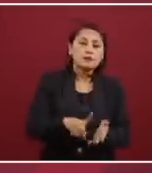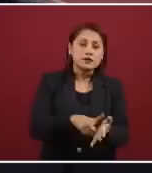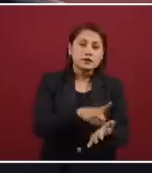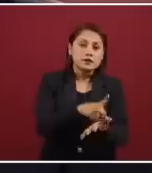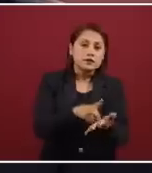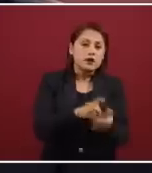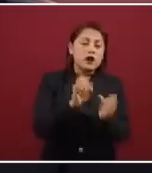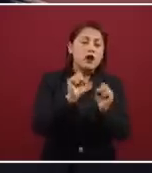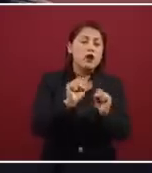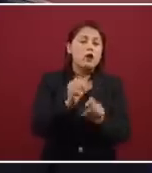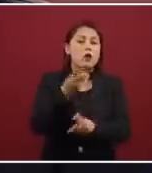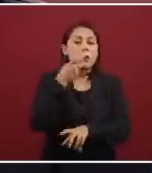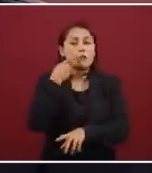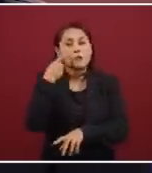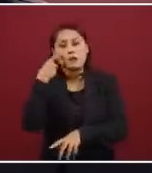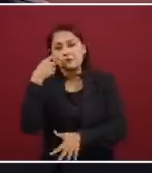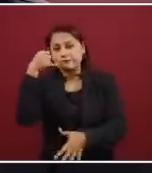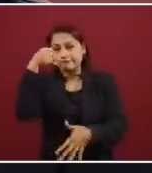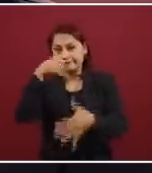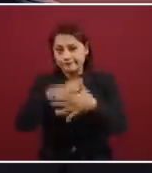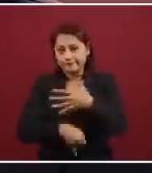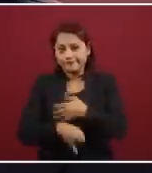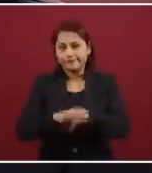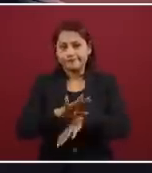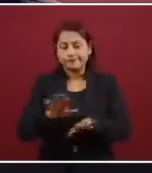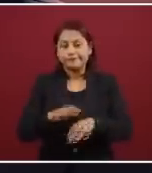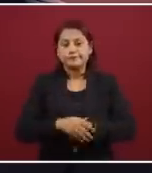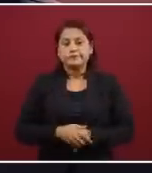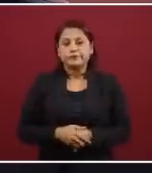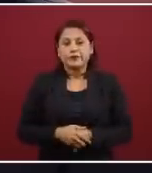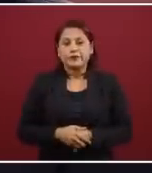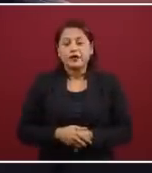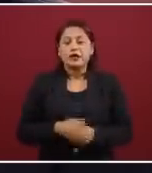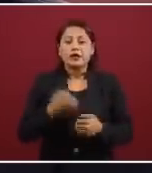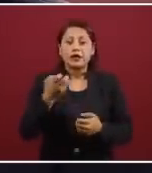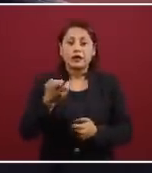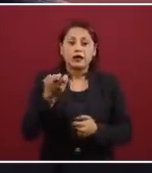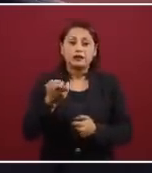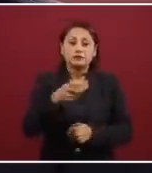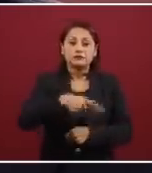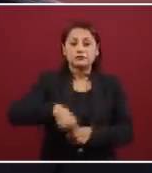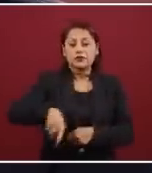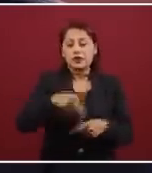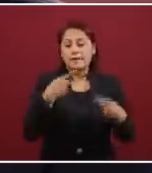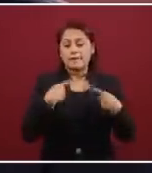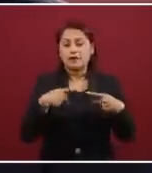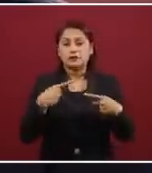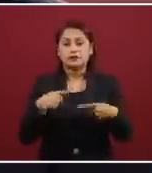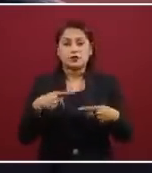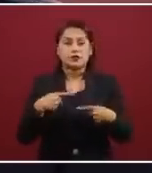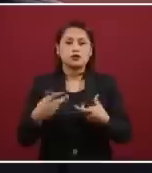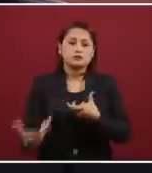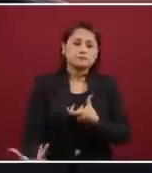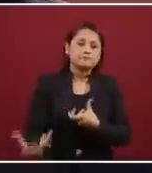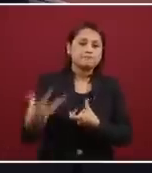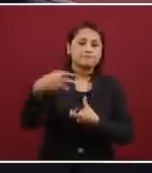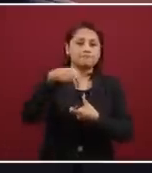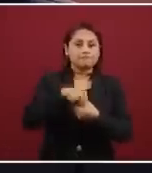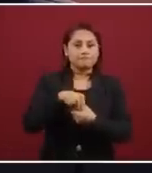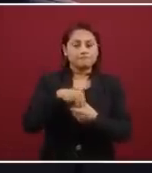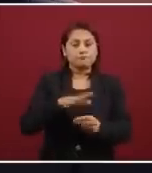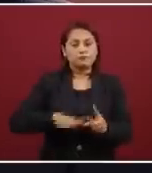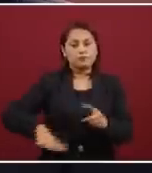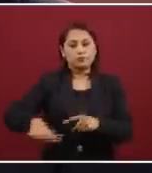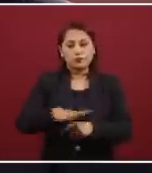adicciones a lo largo de una cadena de inclusión a estas situaciones. Pero